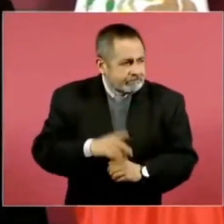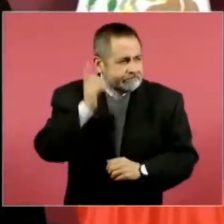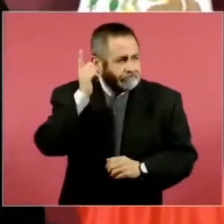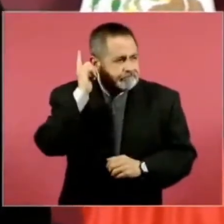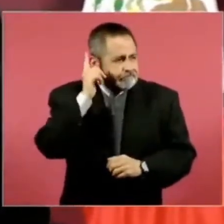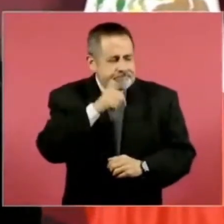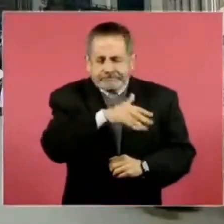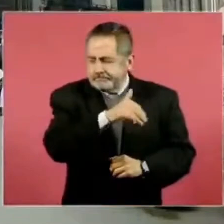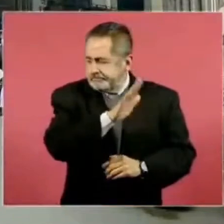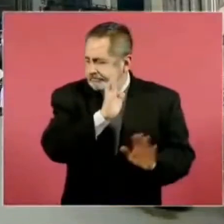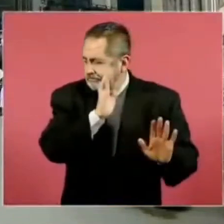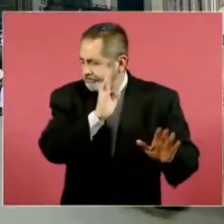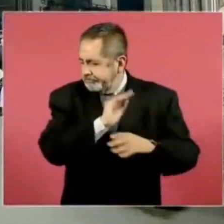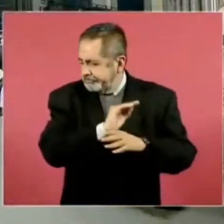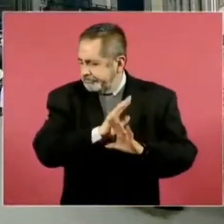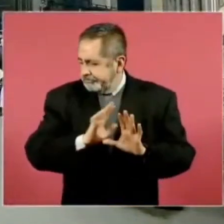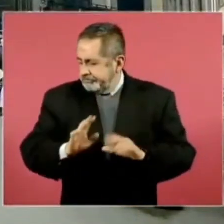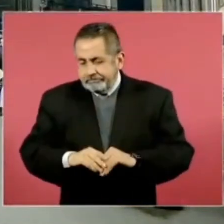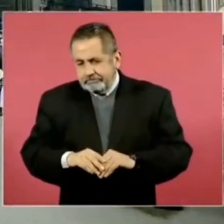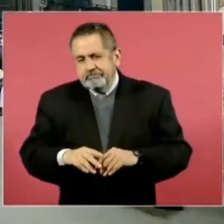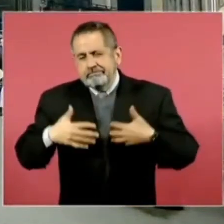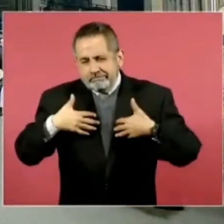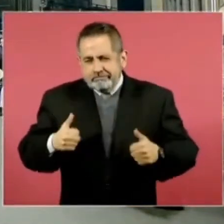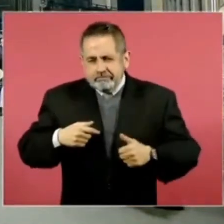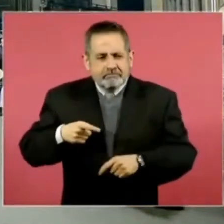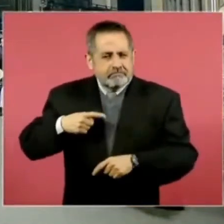más. Gracias, presidente. Entender que somos distintos. Concluye.